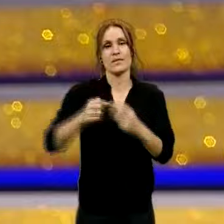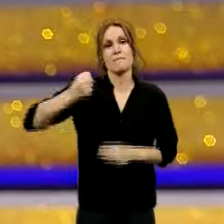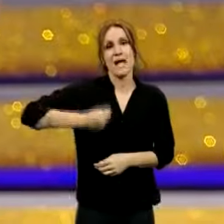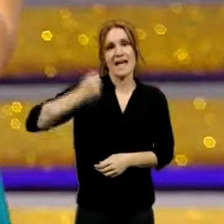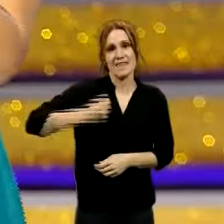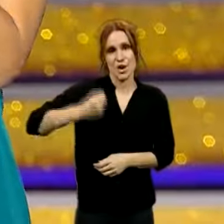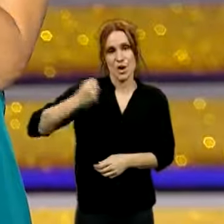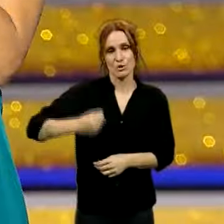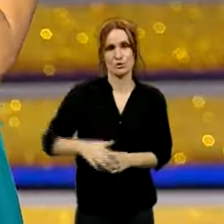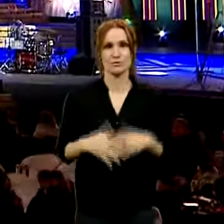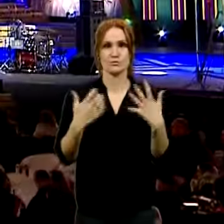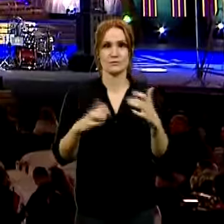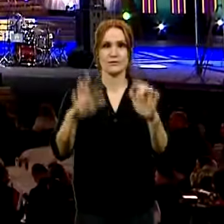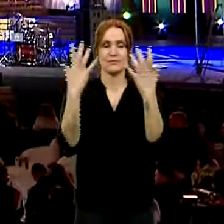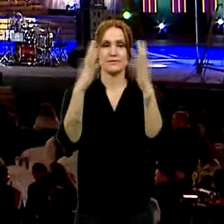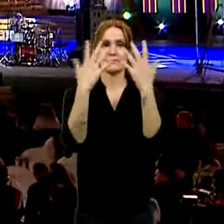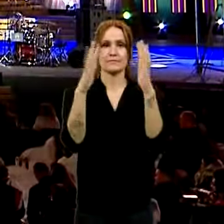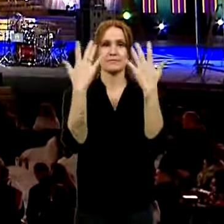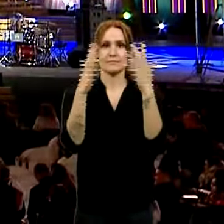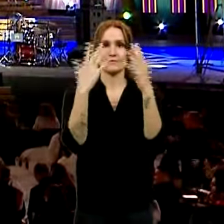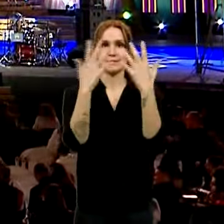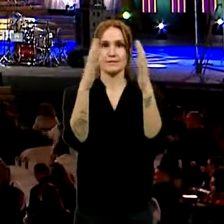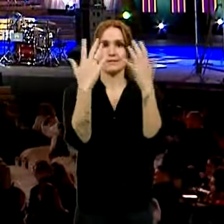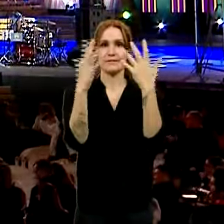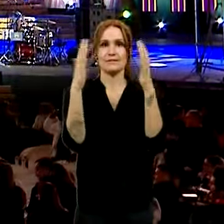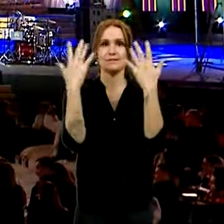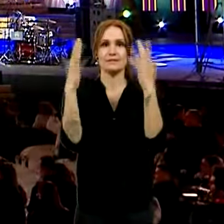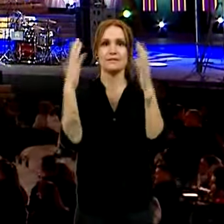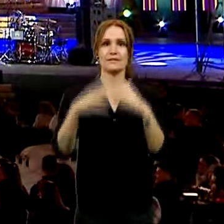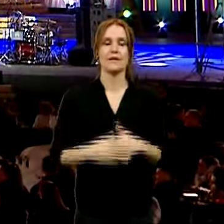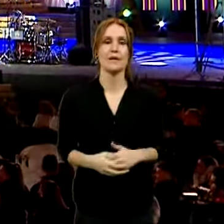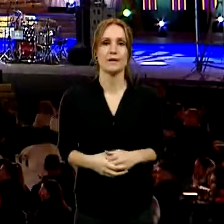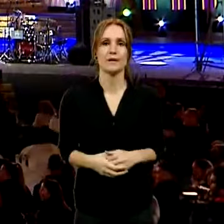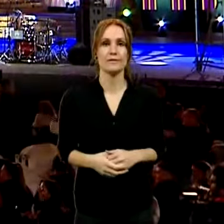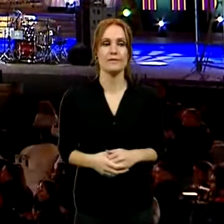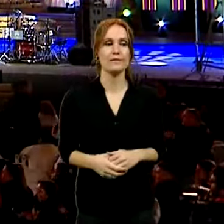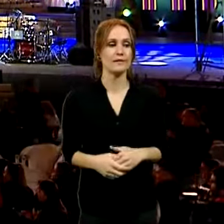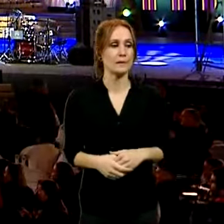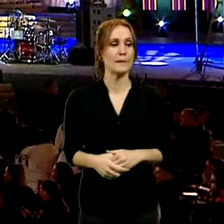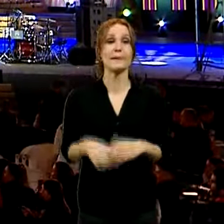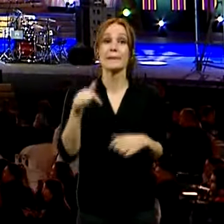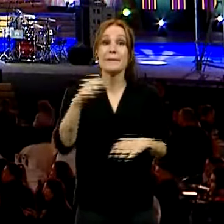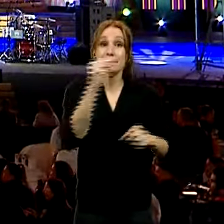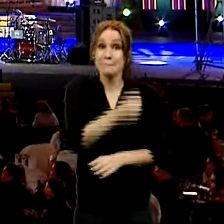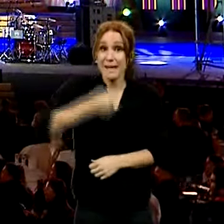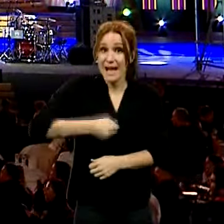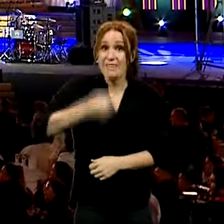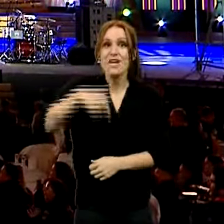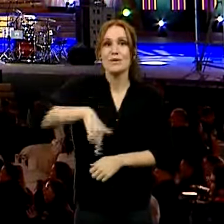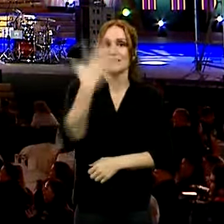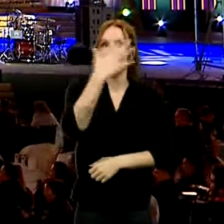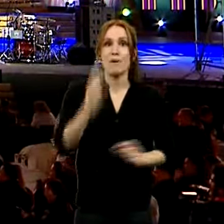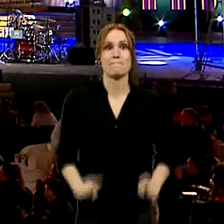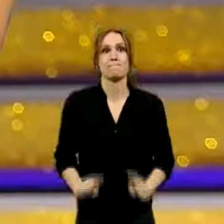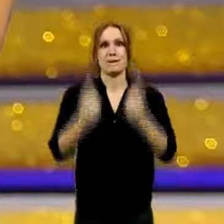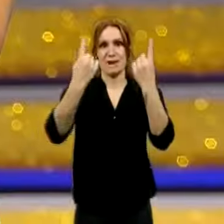Majaderos, que se estrenan en el carnaval. Majaderos se estrenaban en el carnaval y tienen el